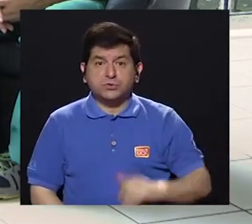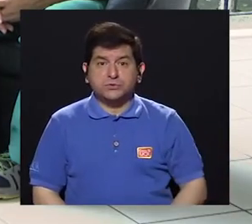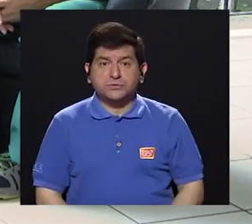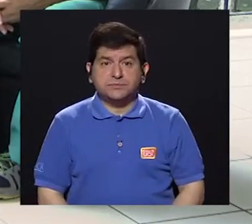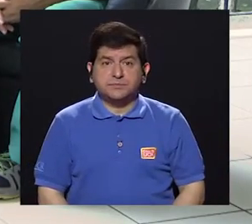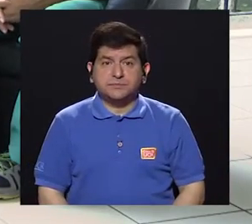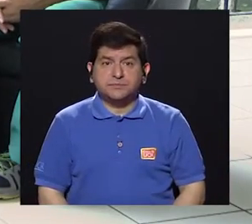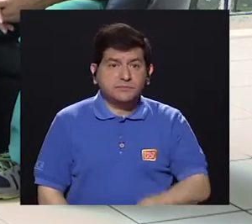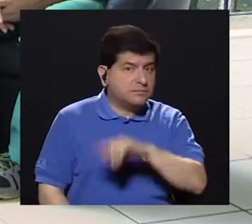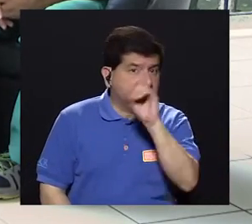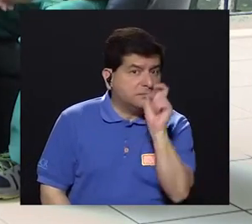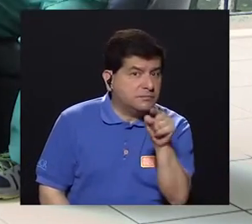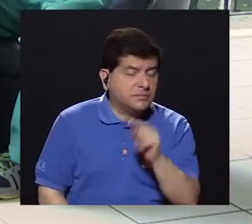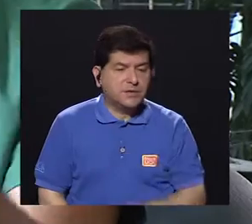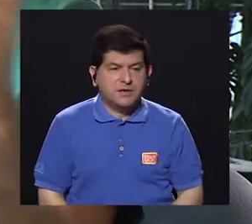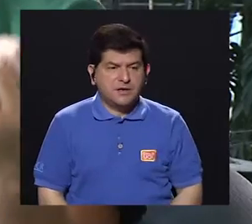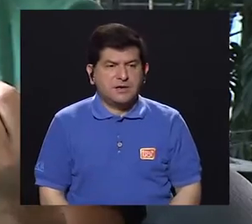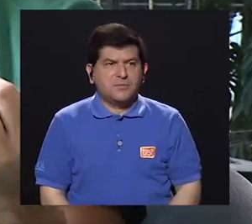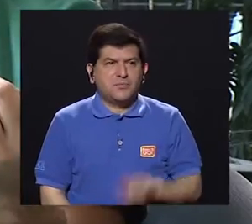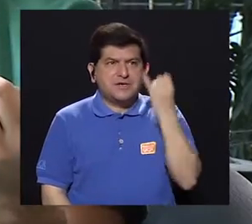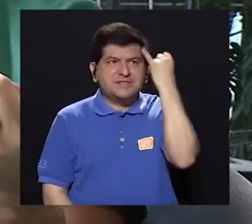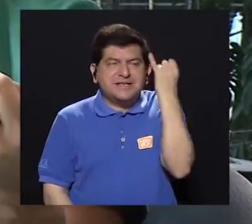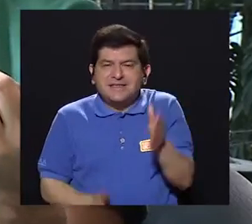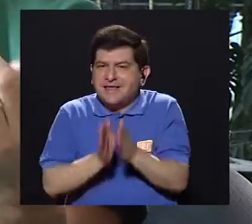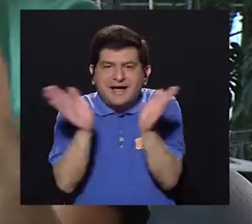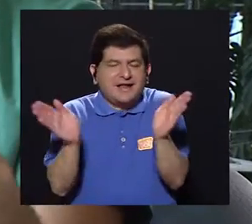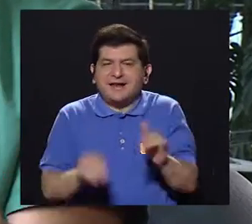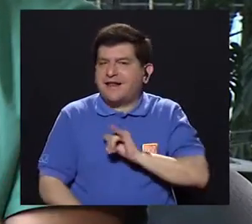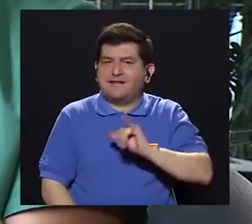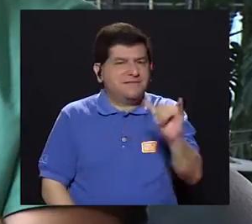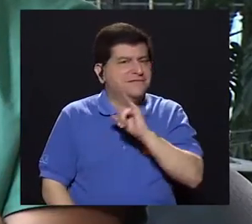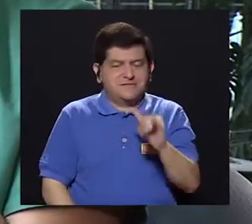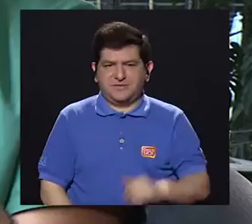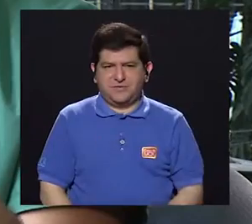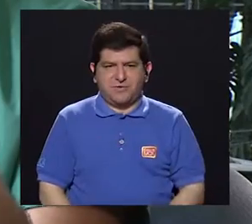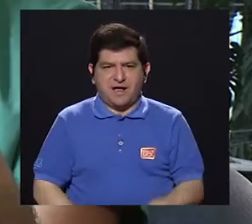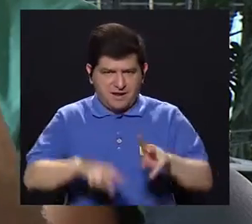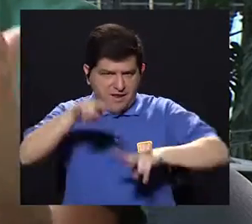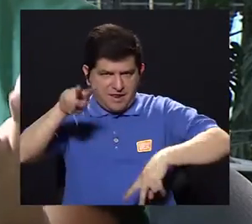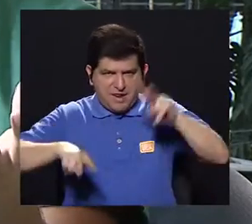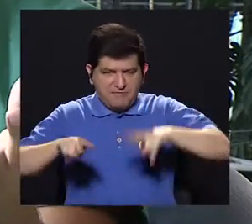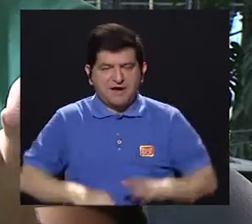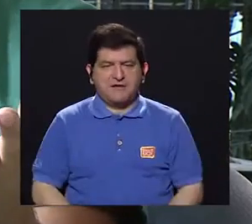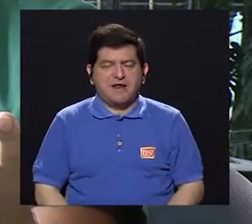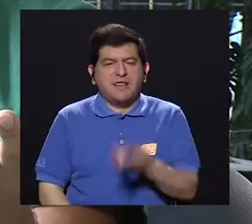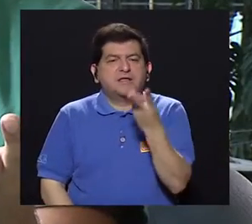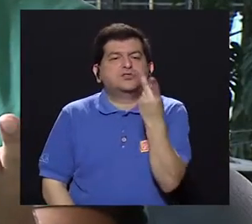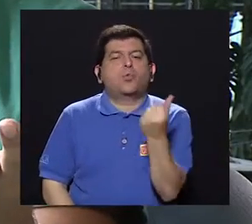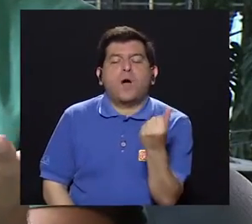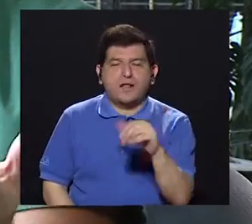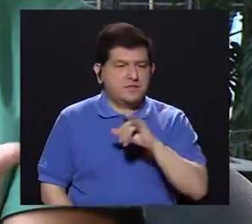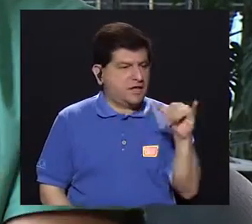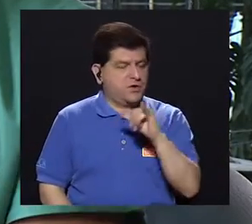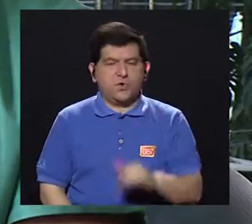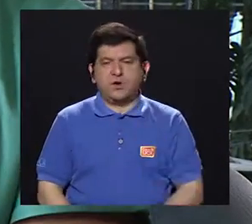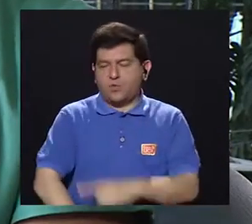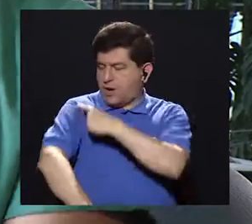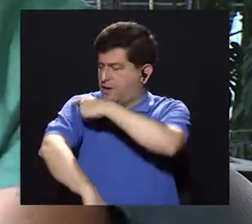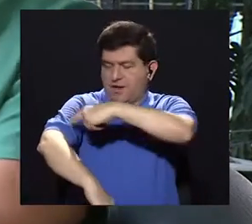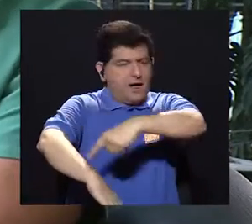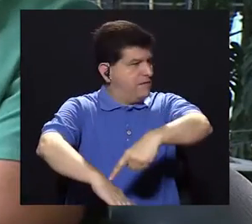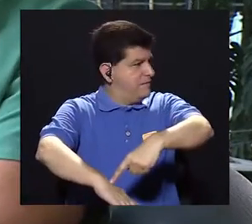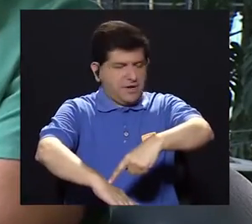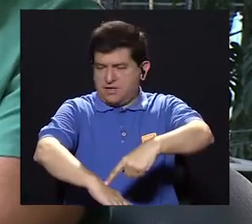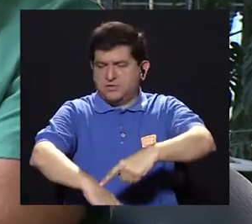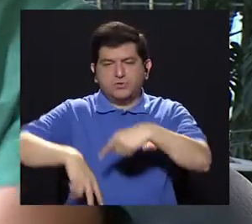adultos? Pues el principio de la radiación es lo mismo, ¿verdad? Ajá. Lo que varía son las dosis. Okay. No es lo mismo irradiar el